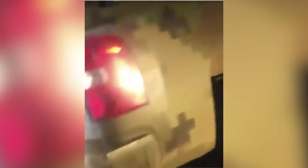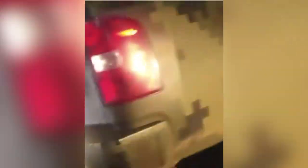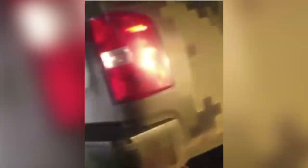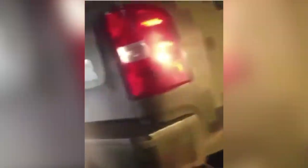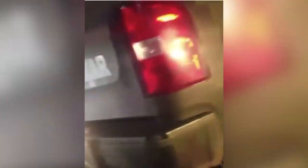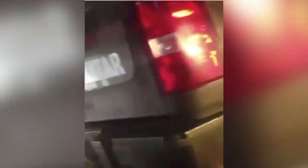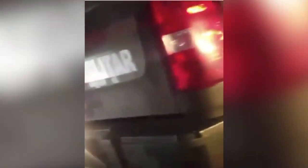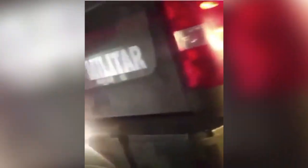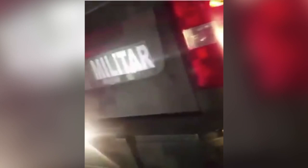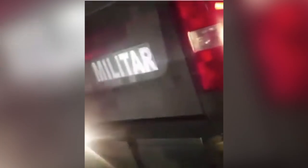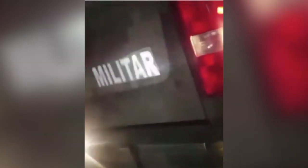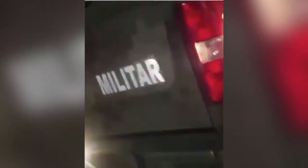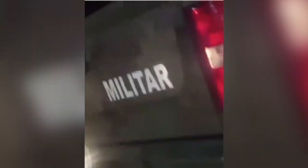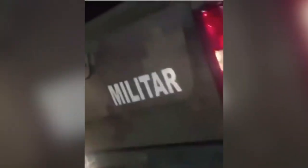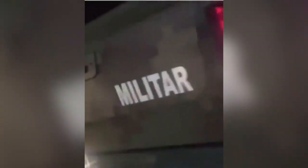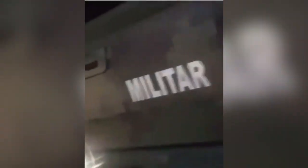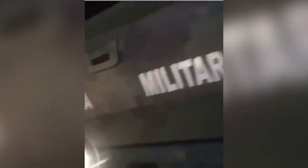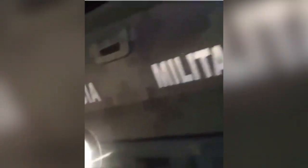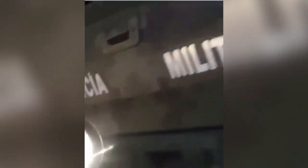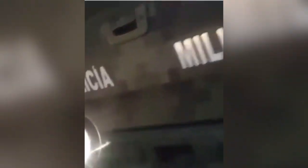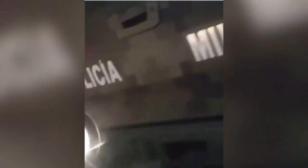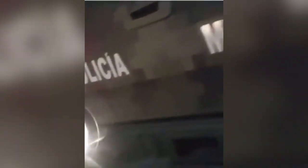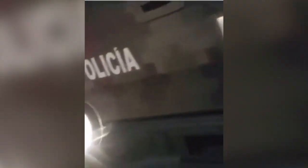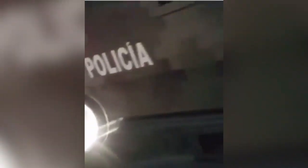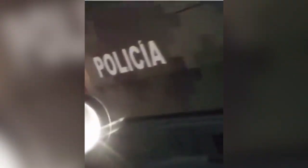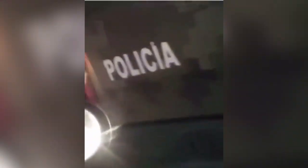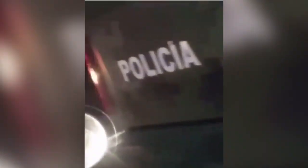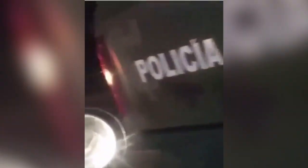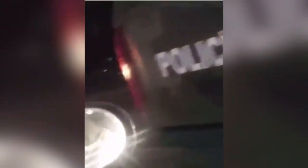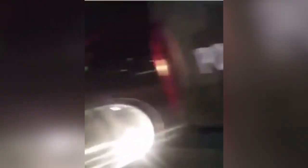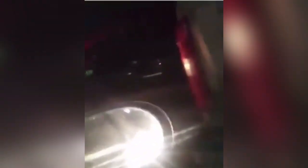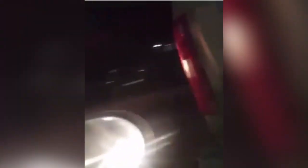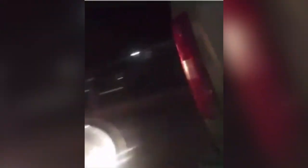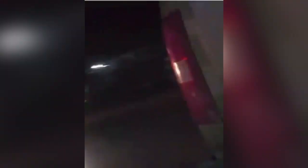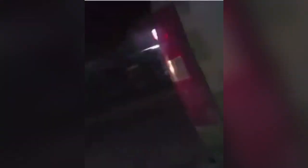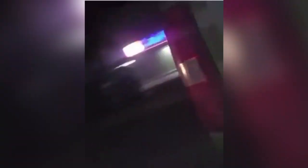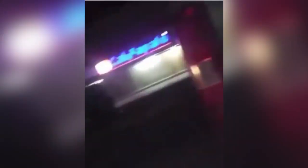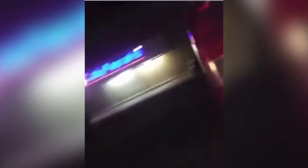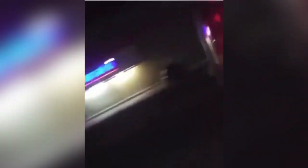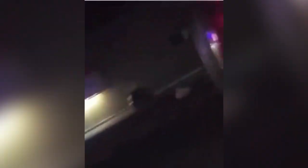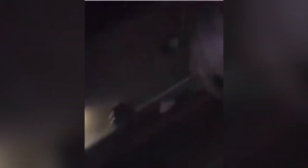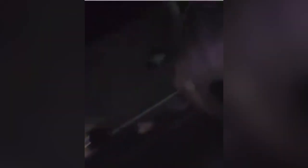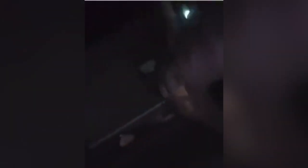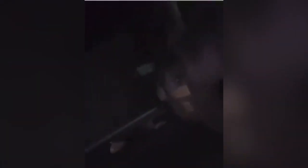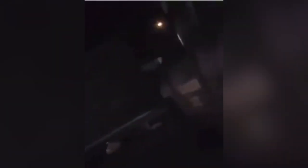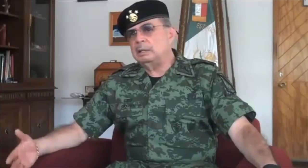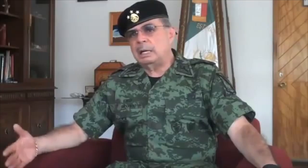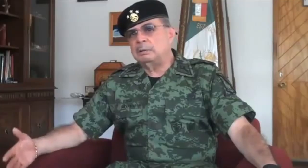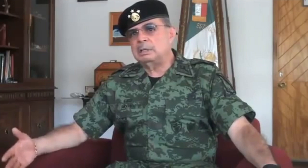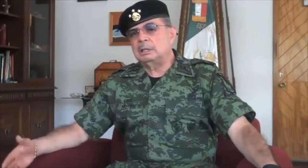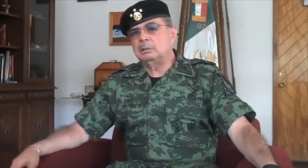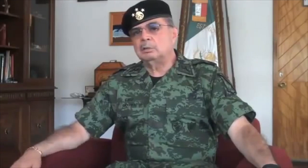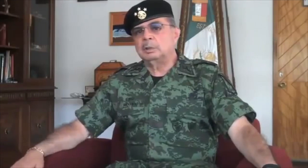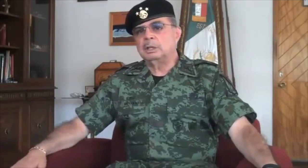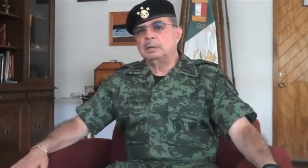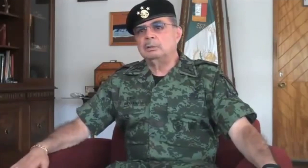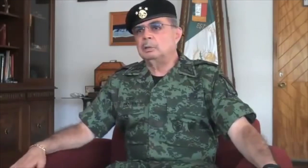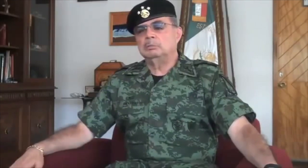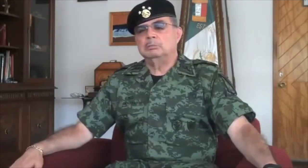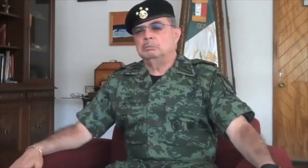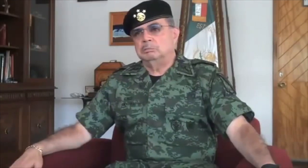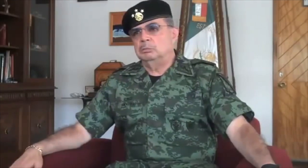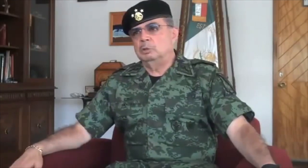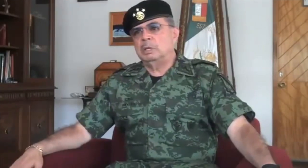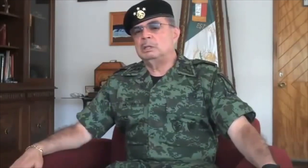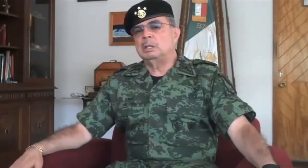nos ofende eventualmente, pero sobre todo nos preocupa, toda vez que cada uno de los aquí presentes fuimos formados con